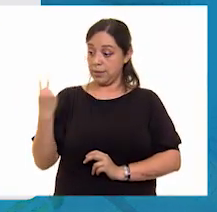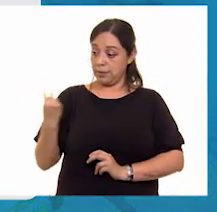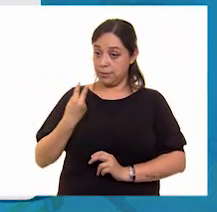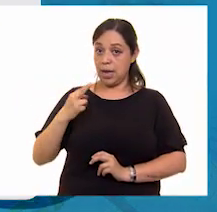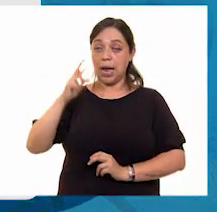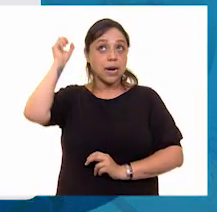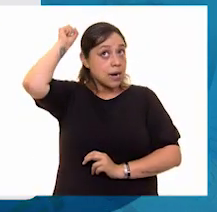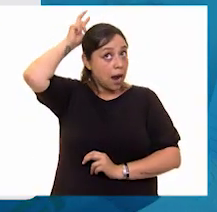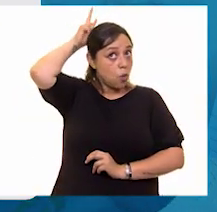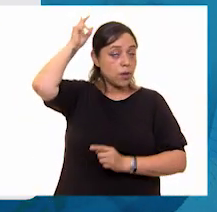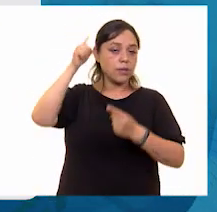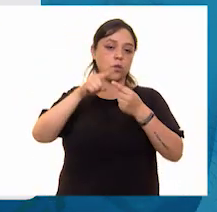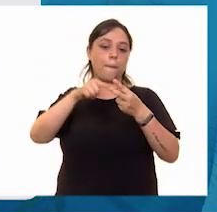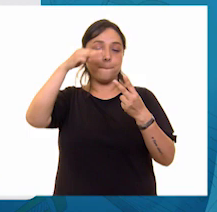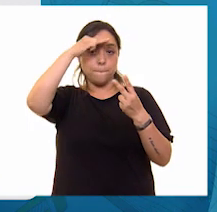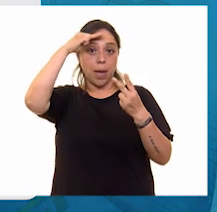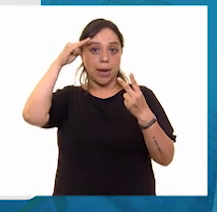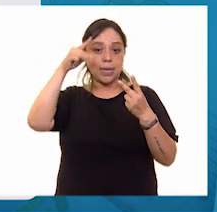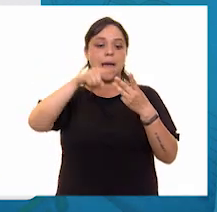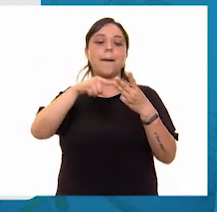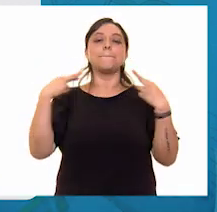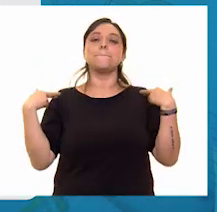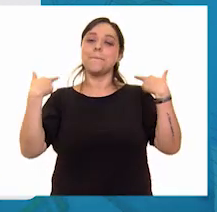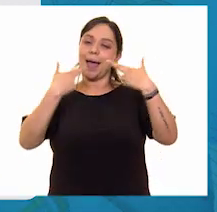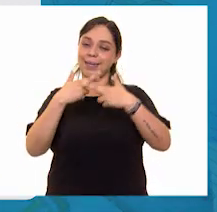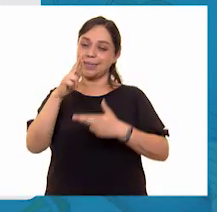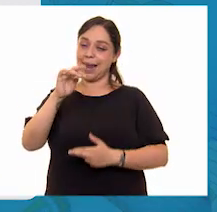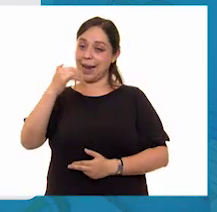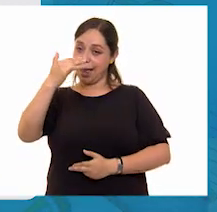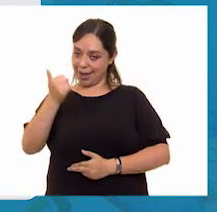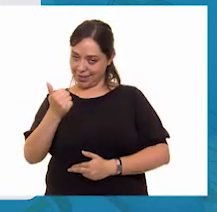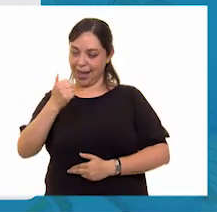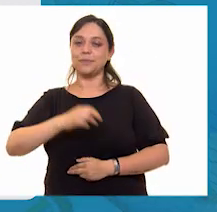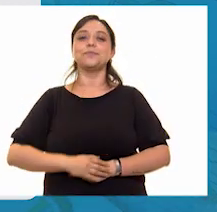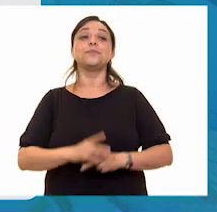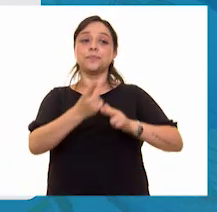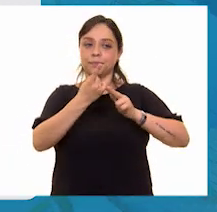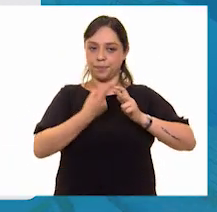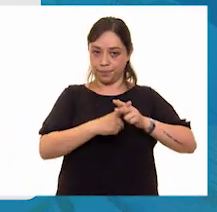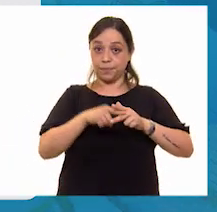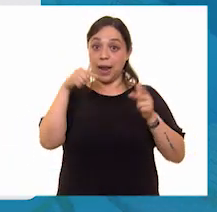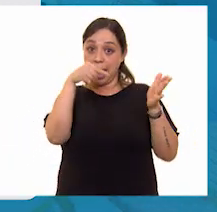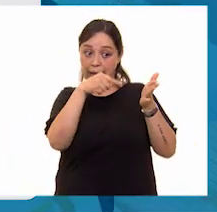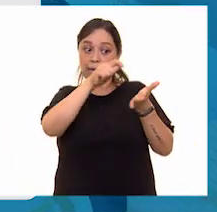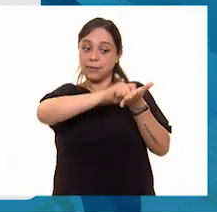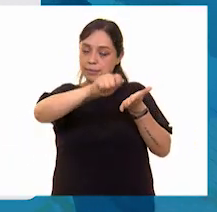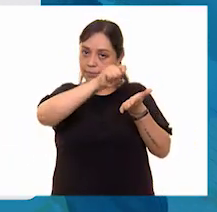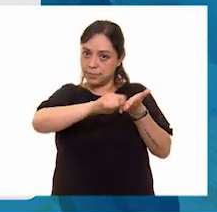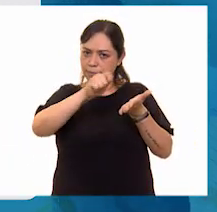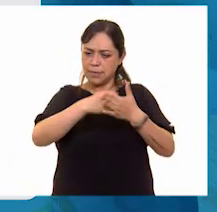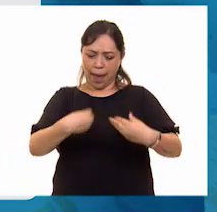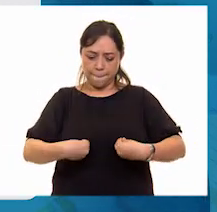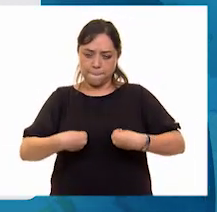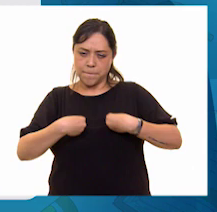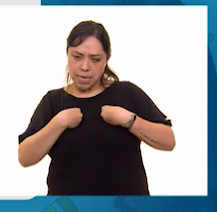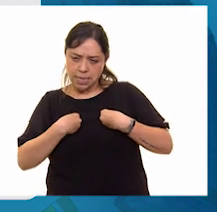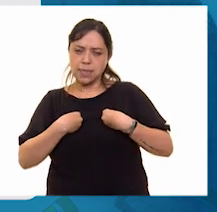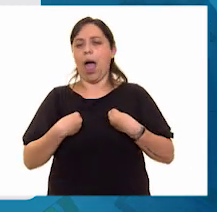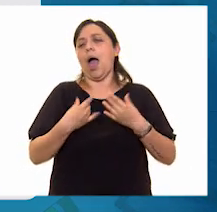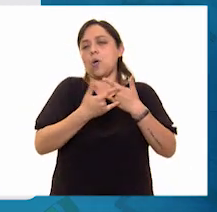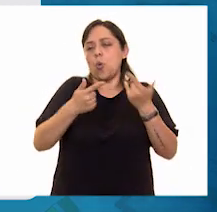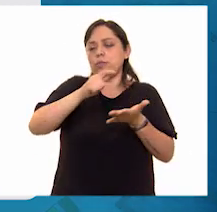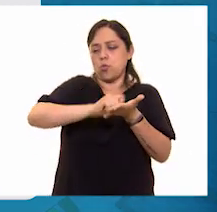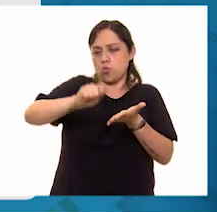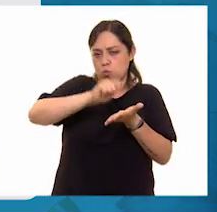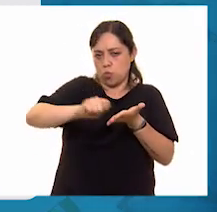Raulito, María y Maestra Reina. Introducción. En este texto hablaremos de la vida y obra del escritor